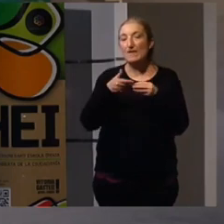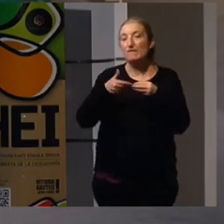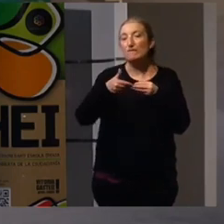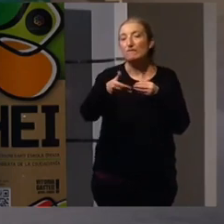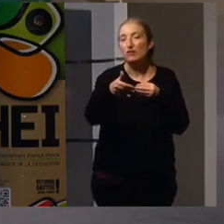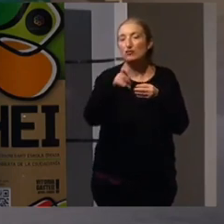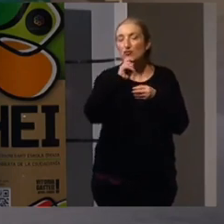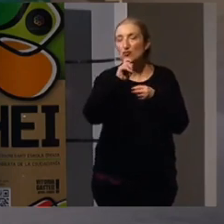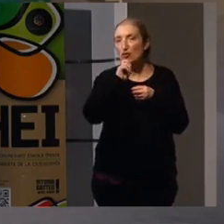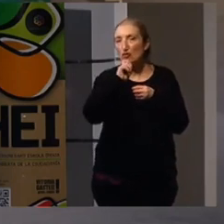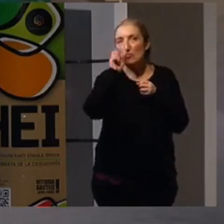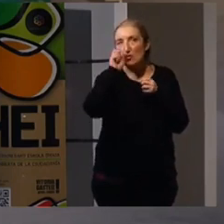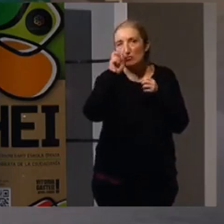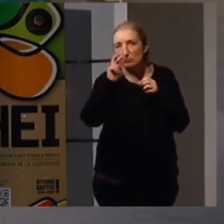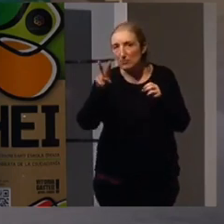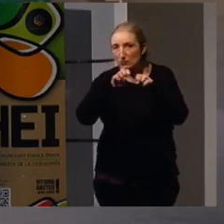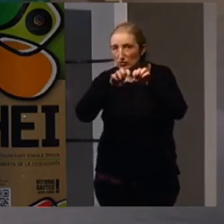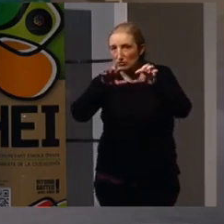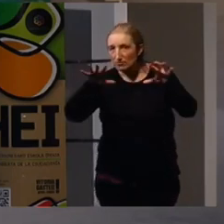qué manera